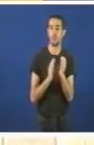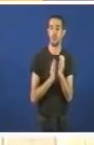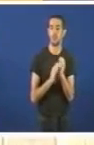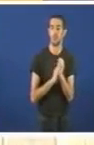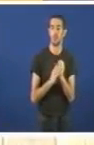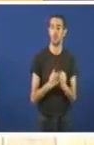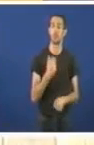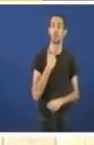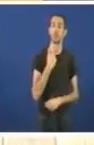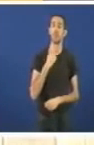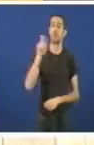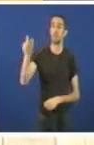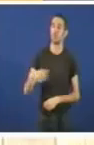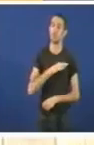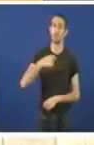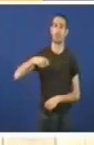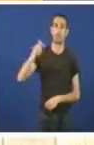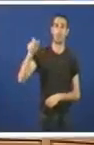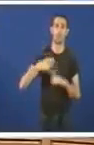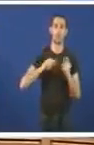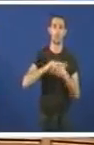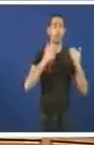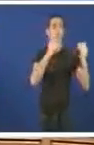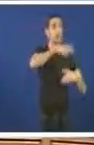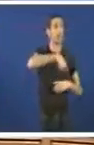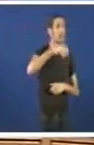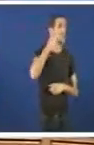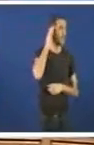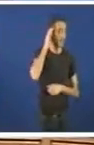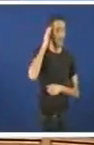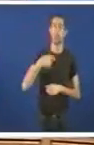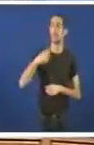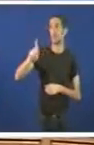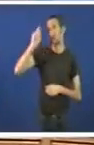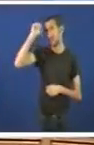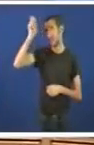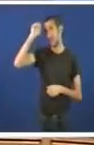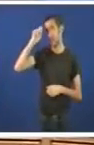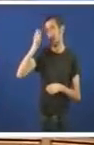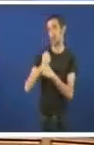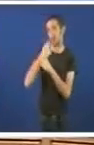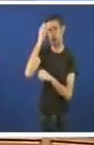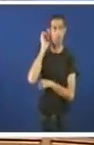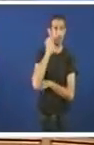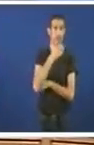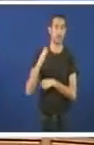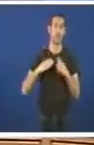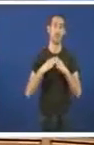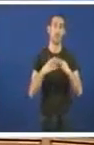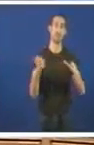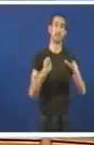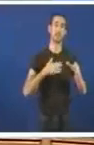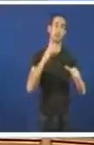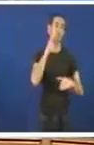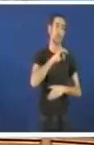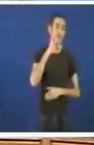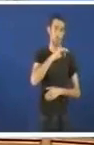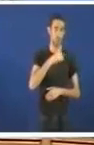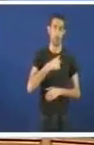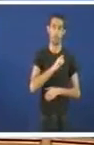Tenga a palabra para respostar o presidente Asunto. Moitas gracias, señora presidenta. Eu tamén saúdo aos traballadores dos asteleiros galegos. Espero